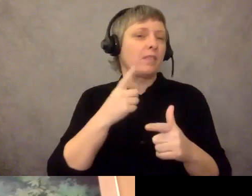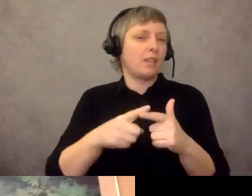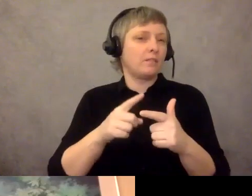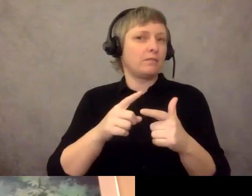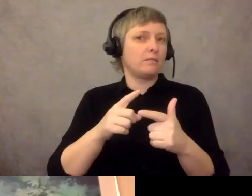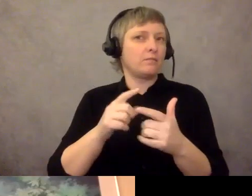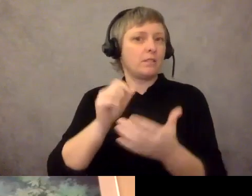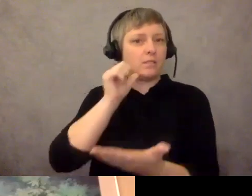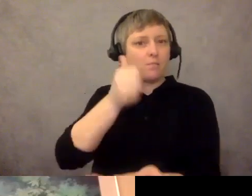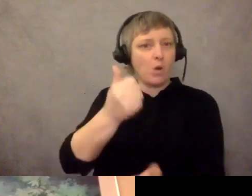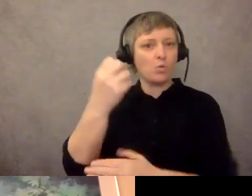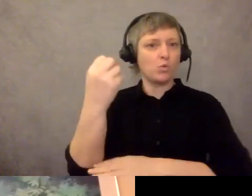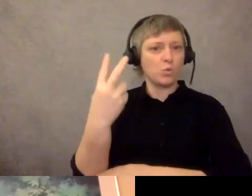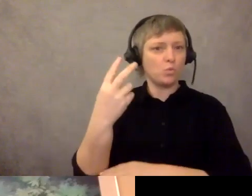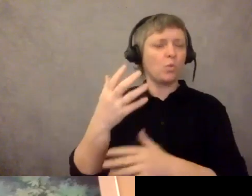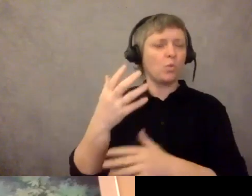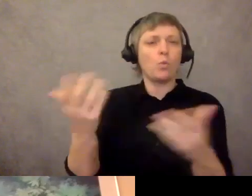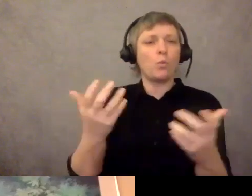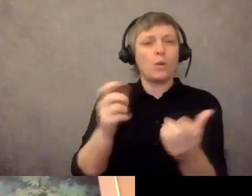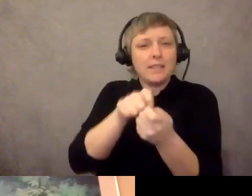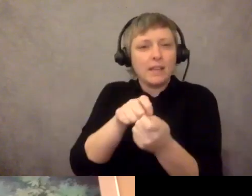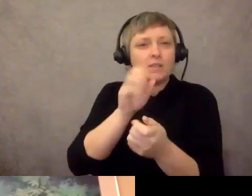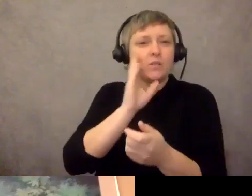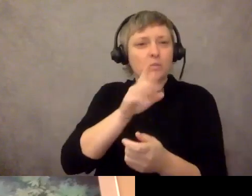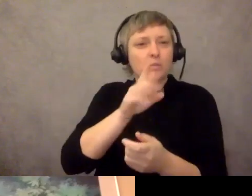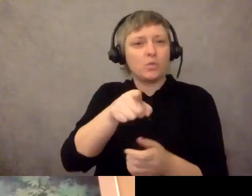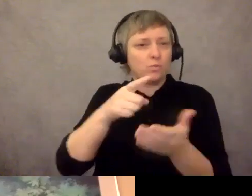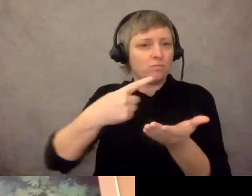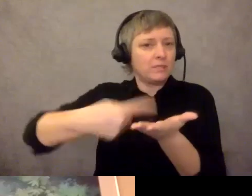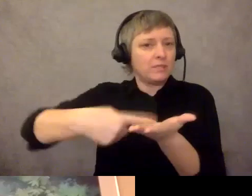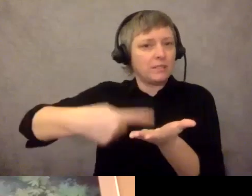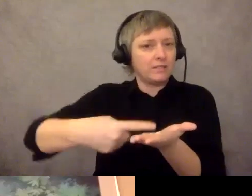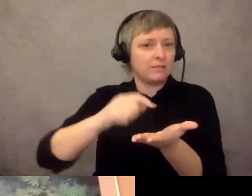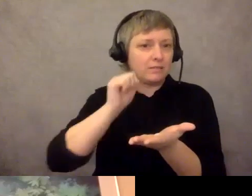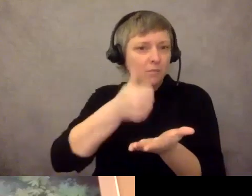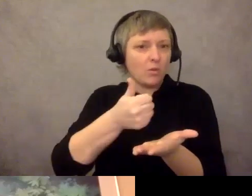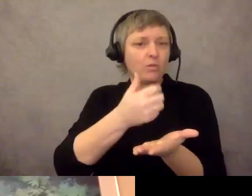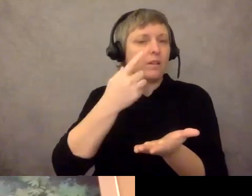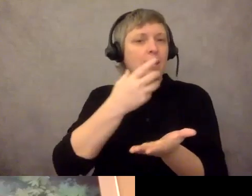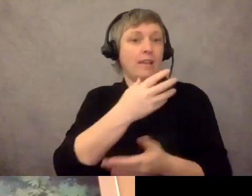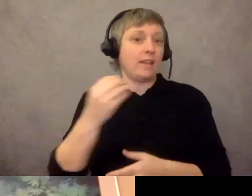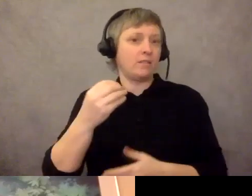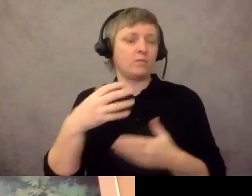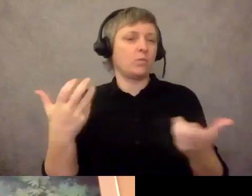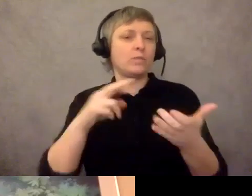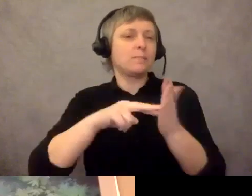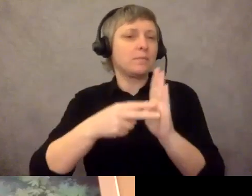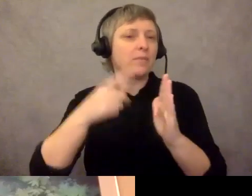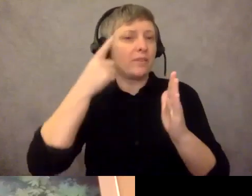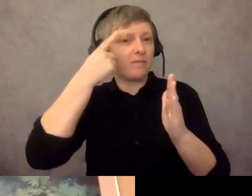¿qué es lo que las personas podrían esperar para el futuro de lo que esto significa para nosotros?